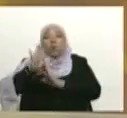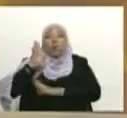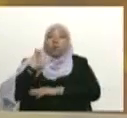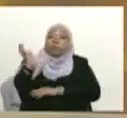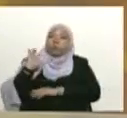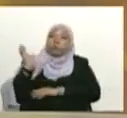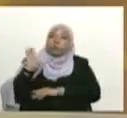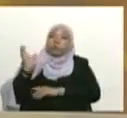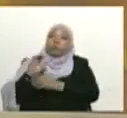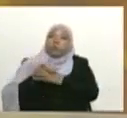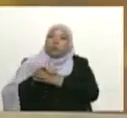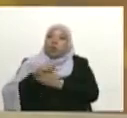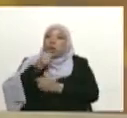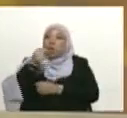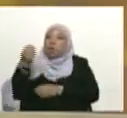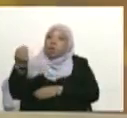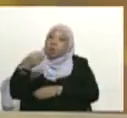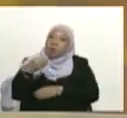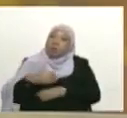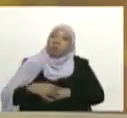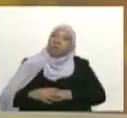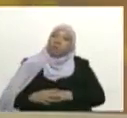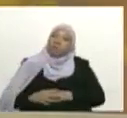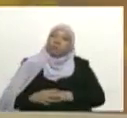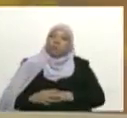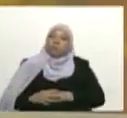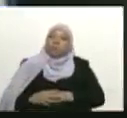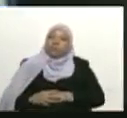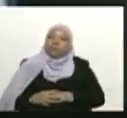conversatorio. Roger Villegas nos amplía esta información.